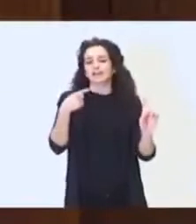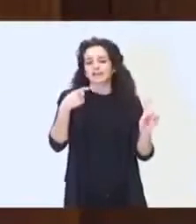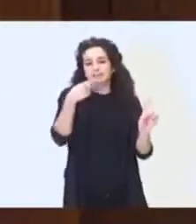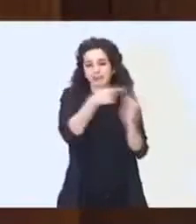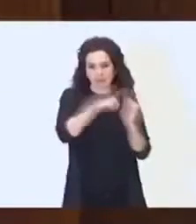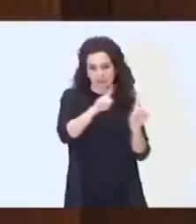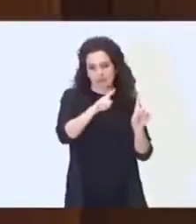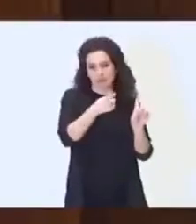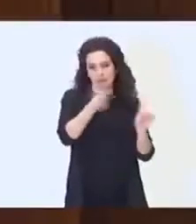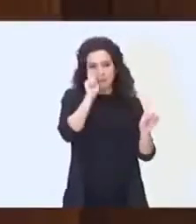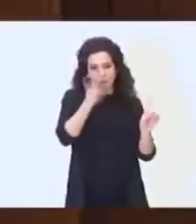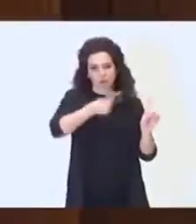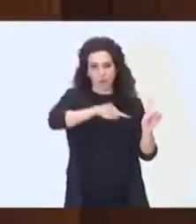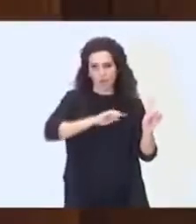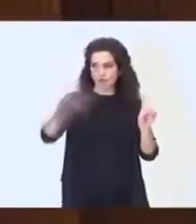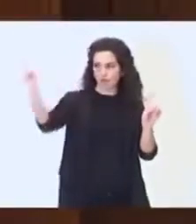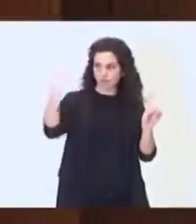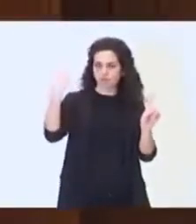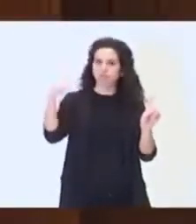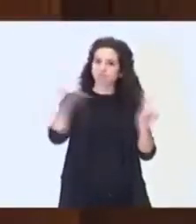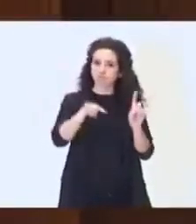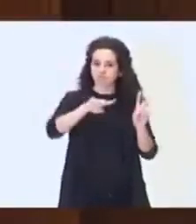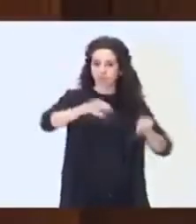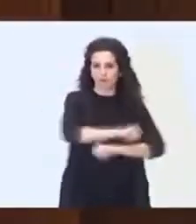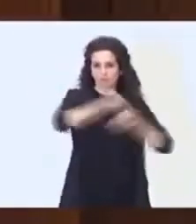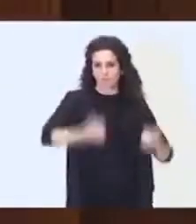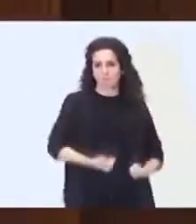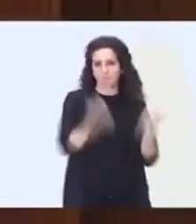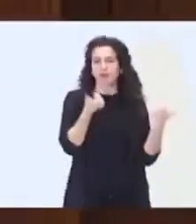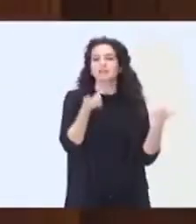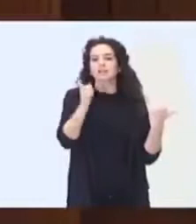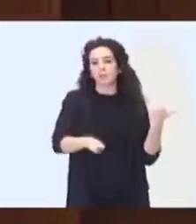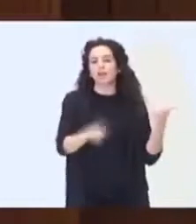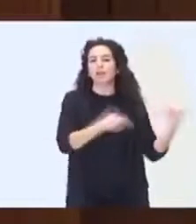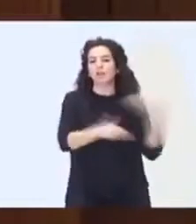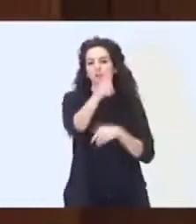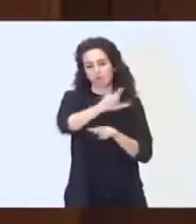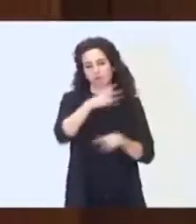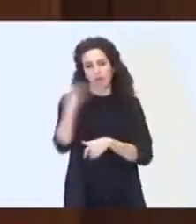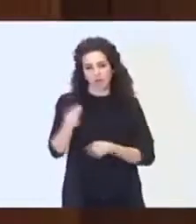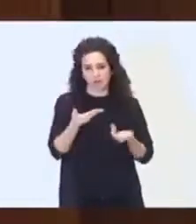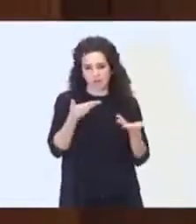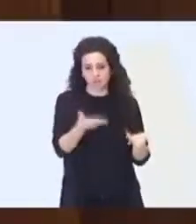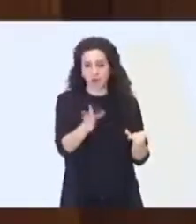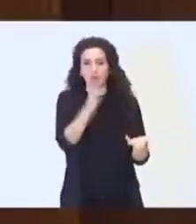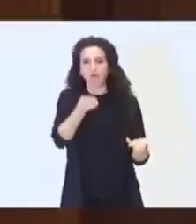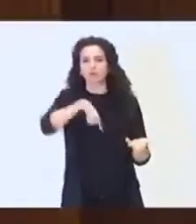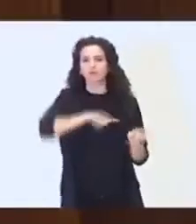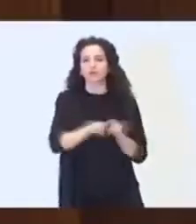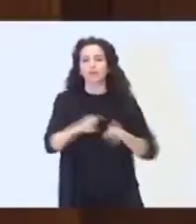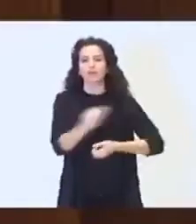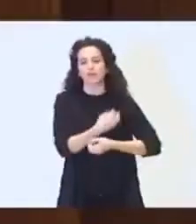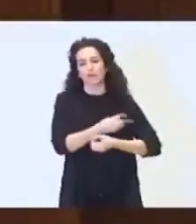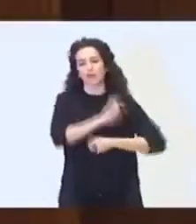futuras generaciones. Por eso vamos a acogernos a los fondos de recuperación y resiliencia en todas las partidas.